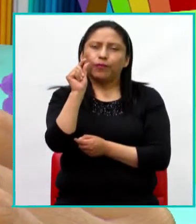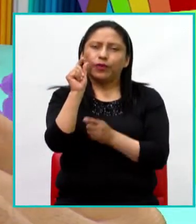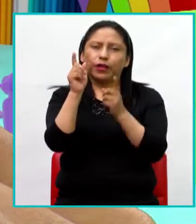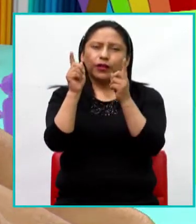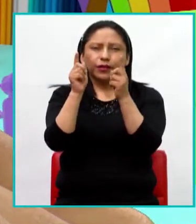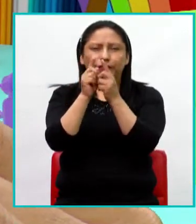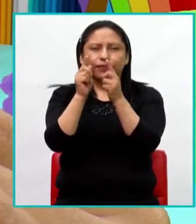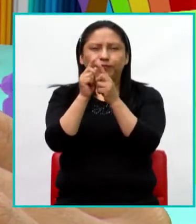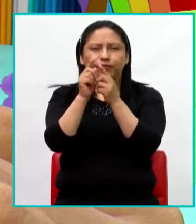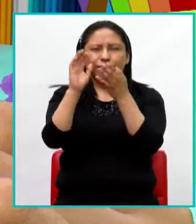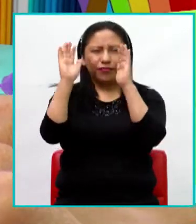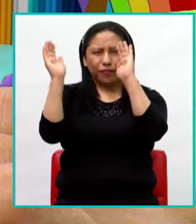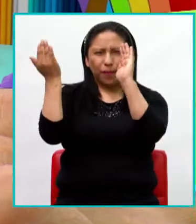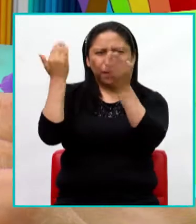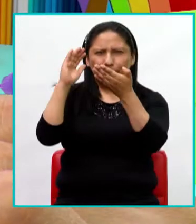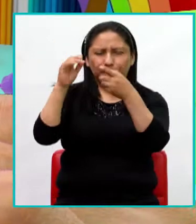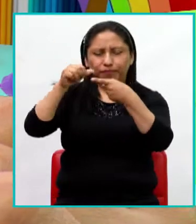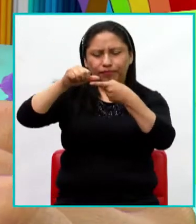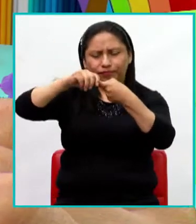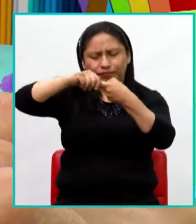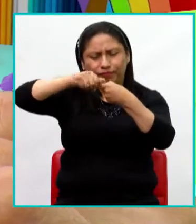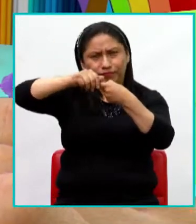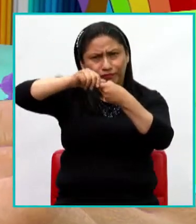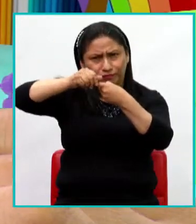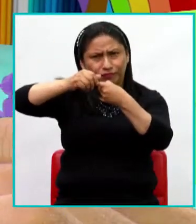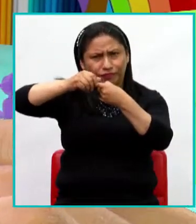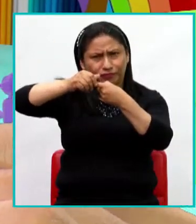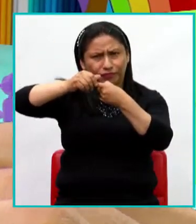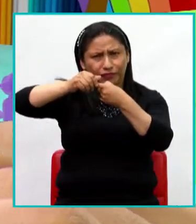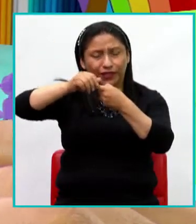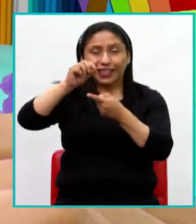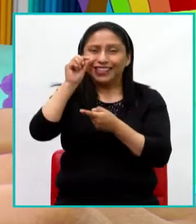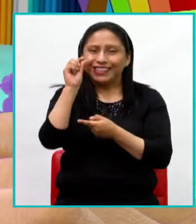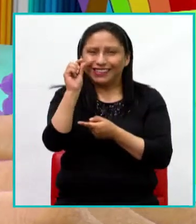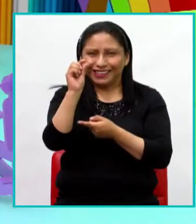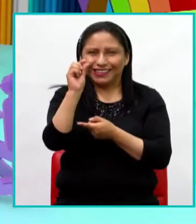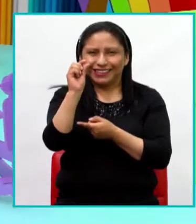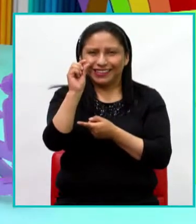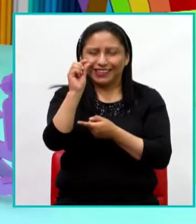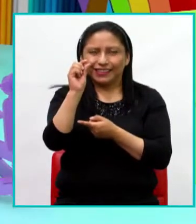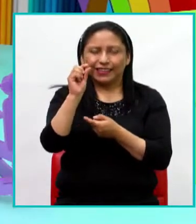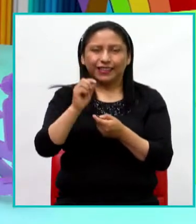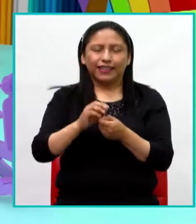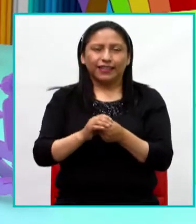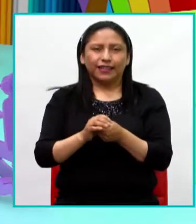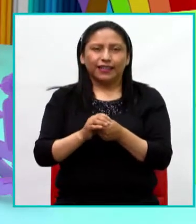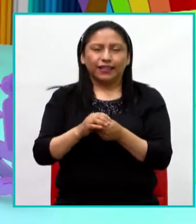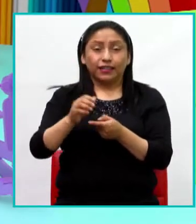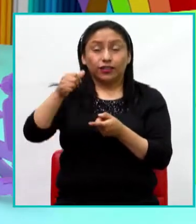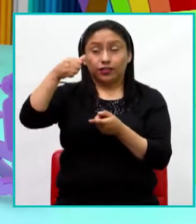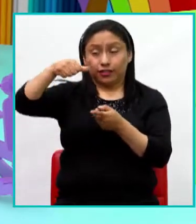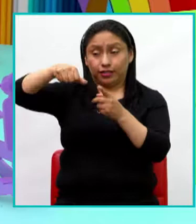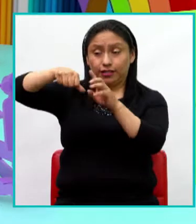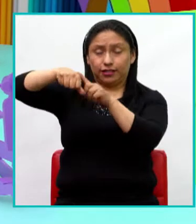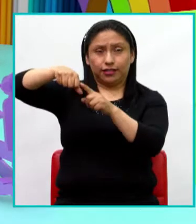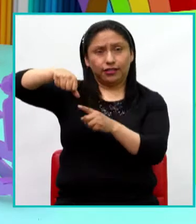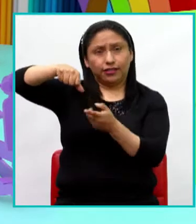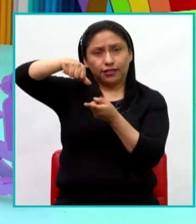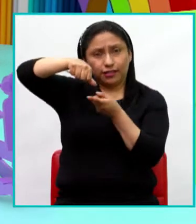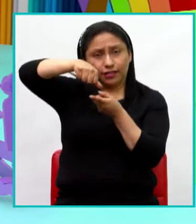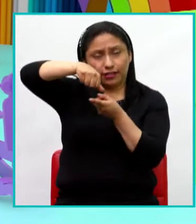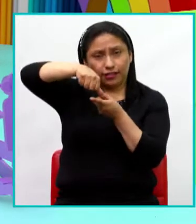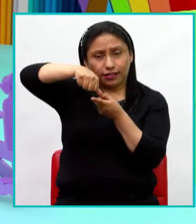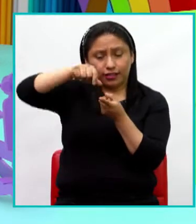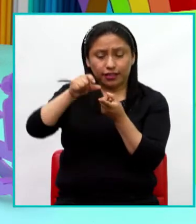de una arvejita. ¿Alguna vez han pelado arvejitas? Pues es el tamaño de una arvejita. Lo vamos a colocar en el